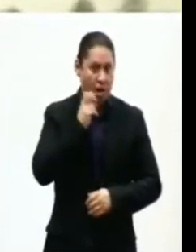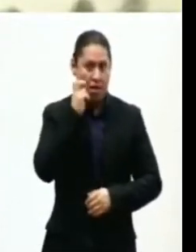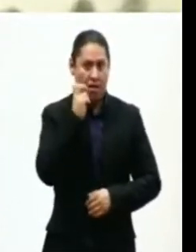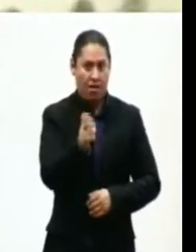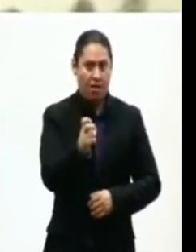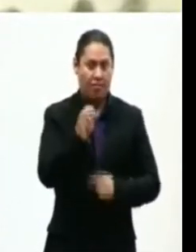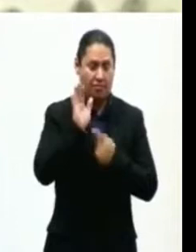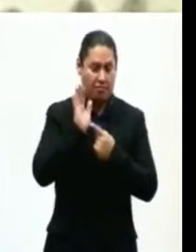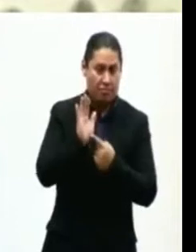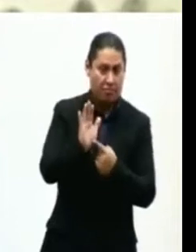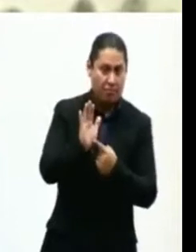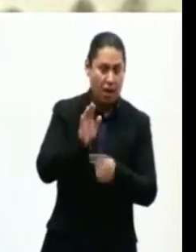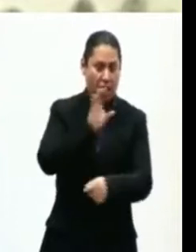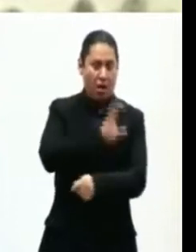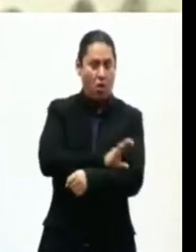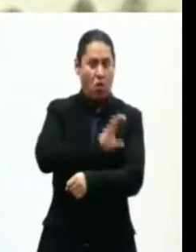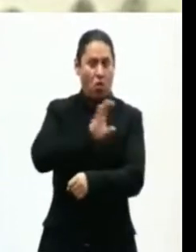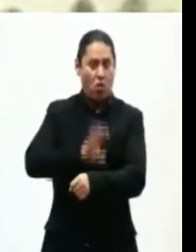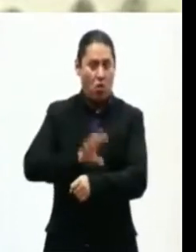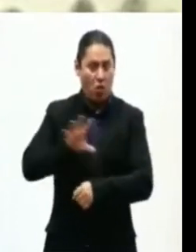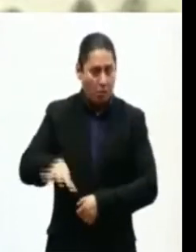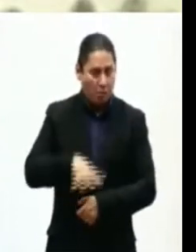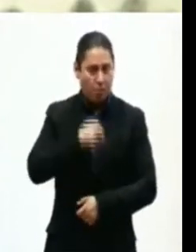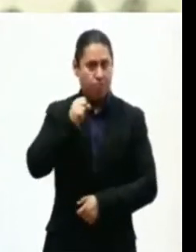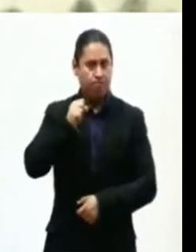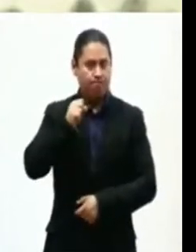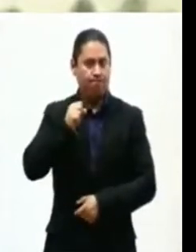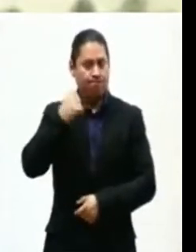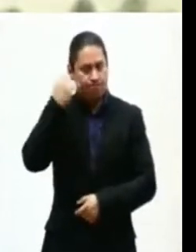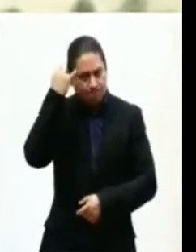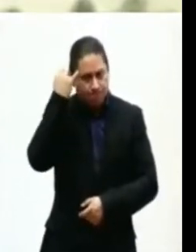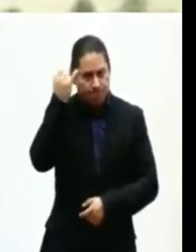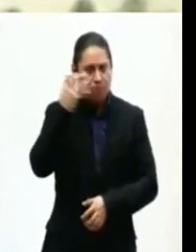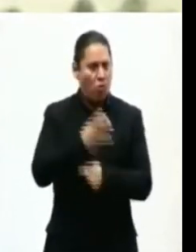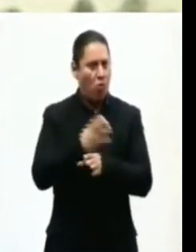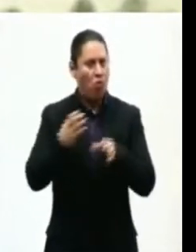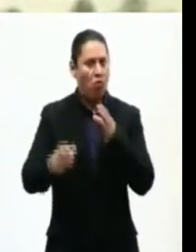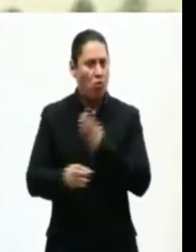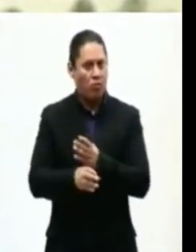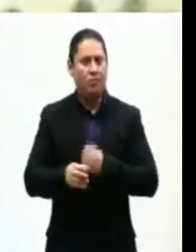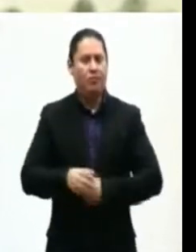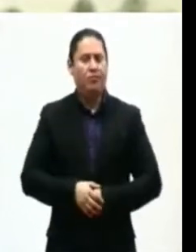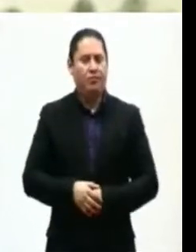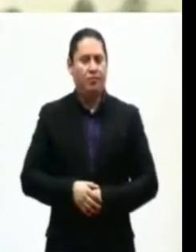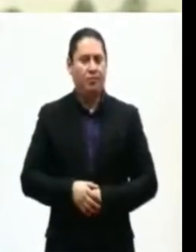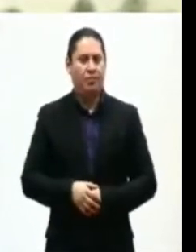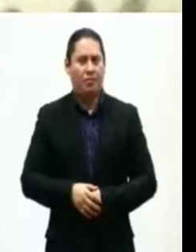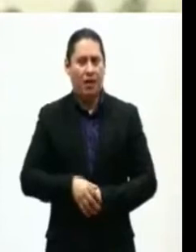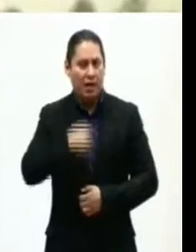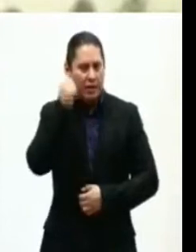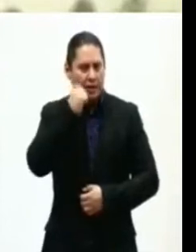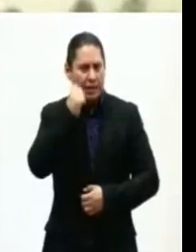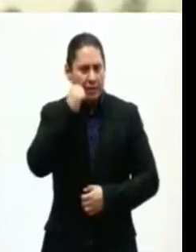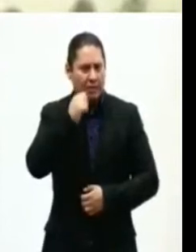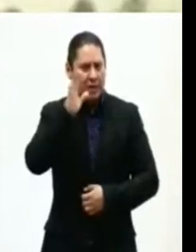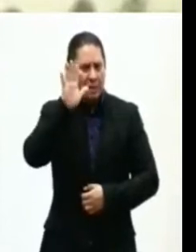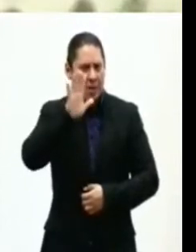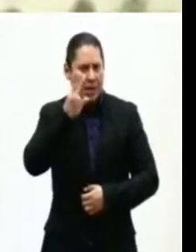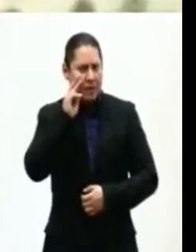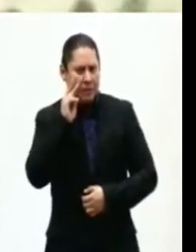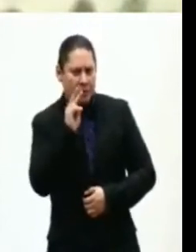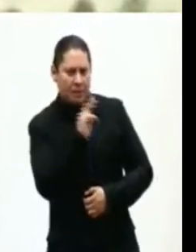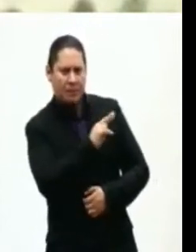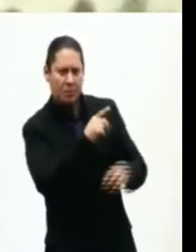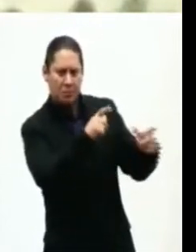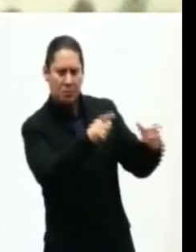mejor manera los esfuerzos y acciones emprendidas, teniendo en cuenta el alarmante estado de conservación de